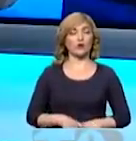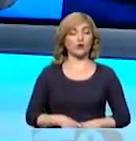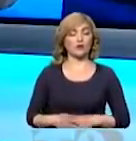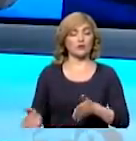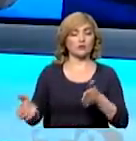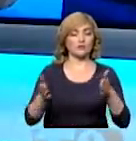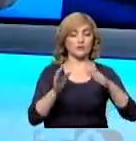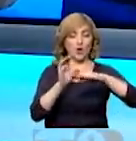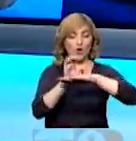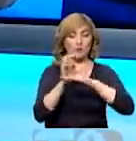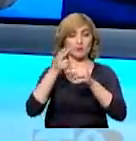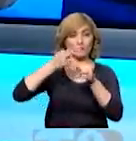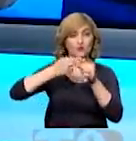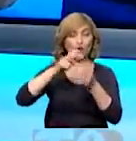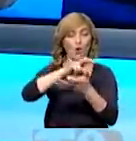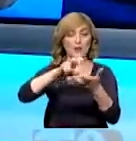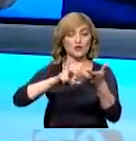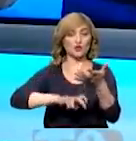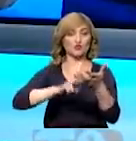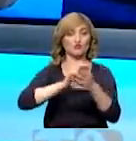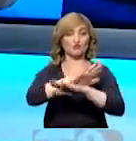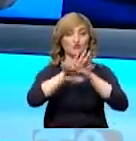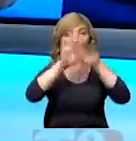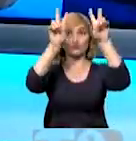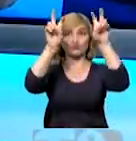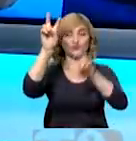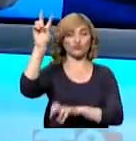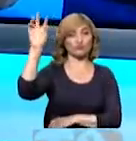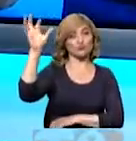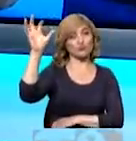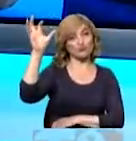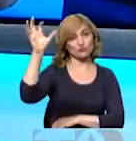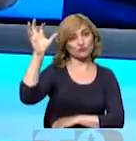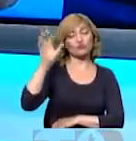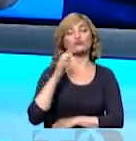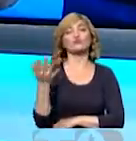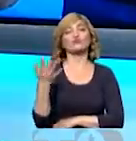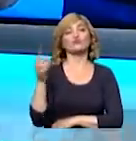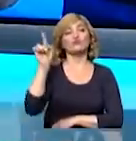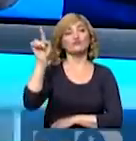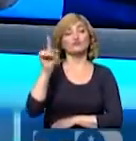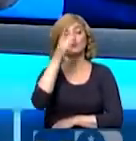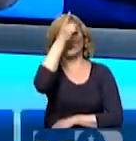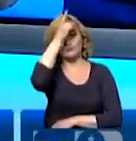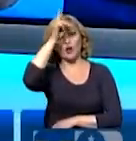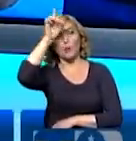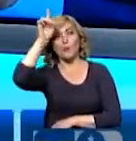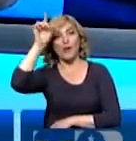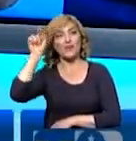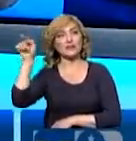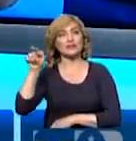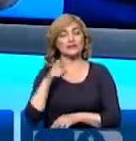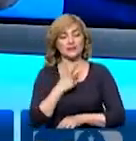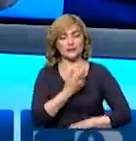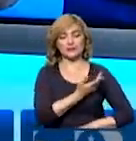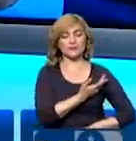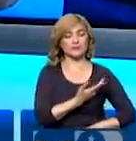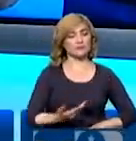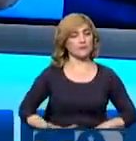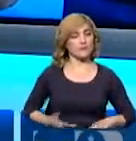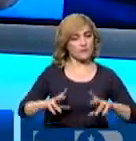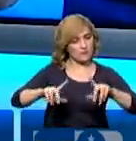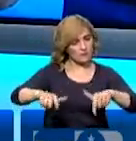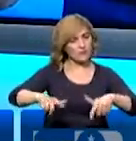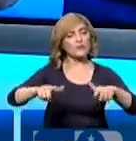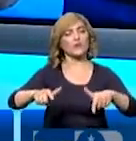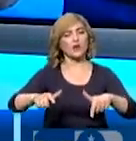Ecuador participa en la Convención sobre Cambio Climático de la ONU COP25 en Madrid. El presidente Moreno confirmó el compromiso del país para lograr la